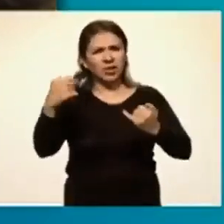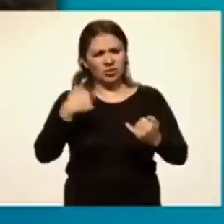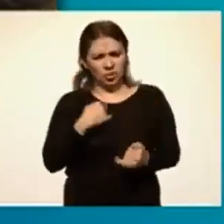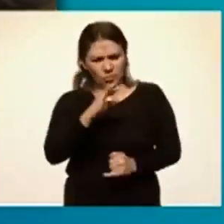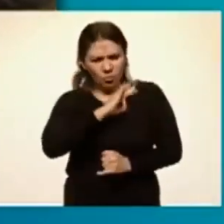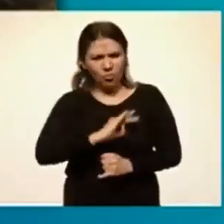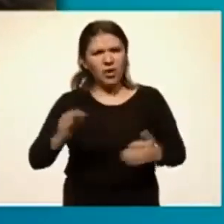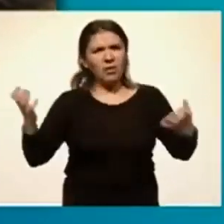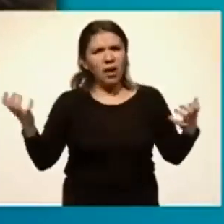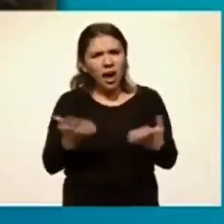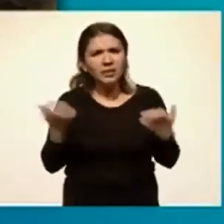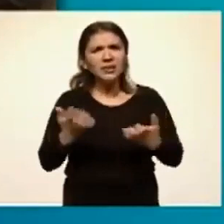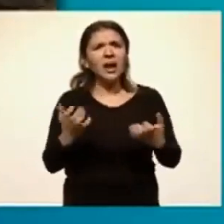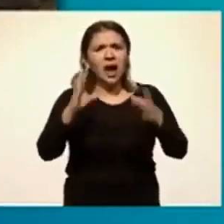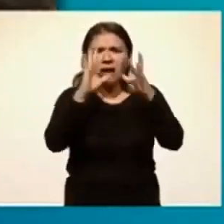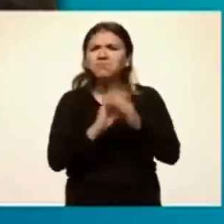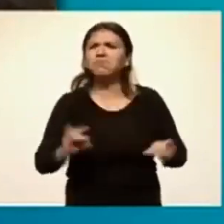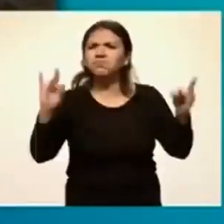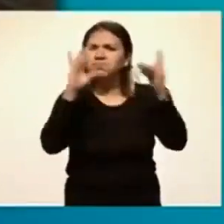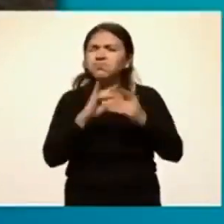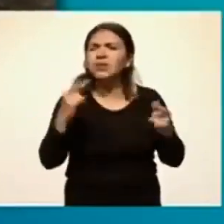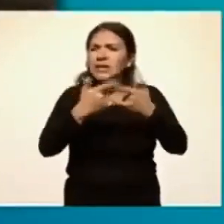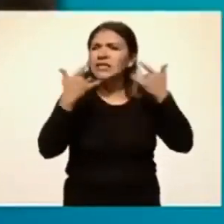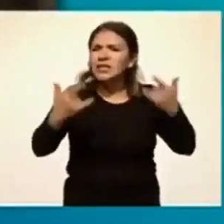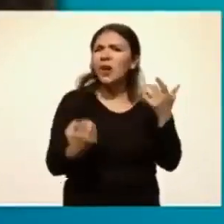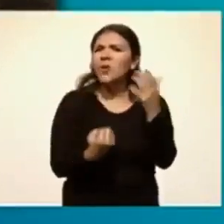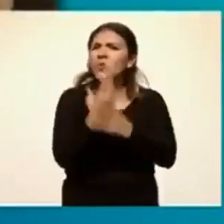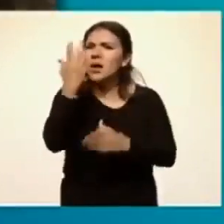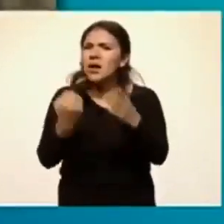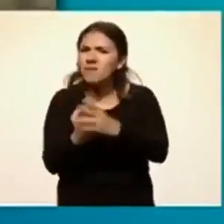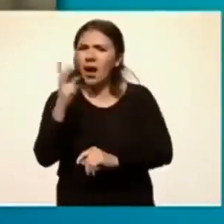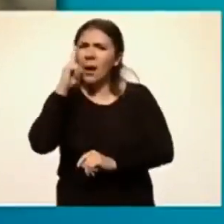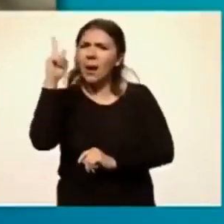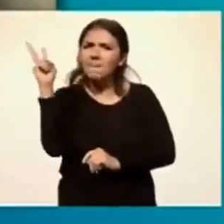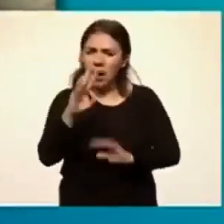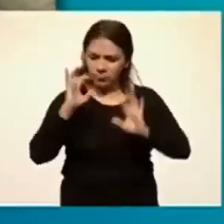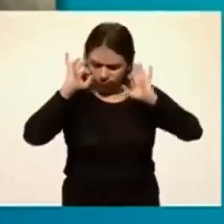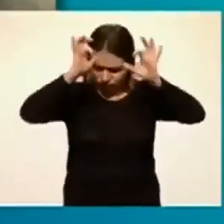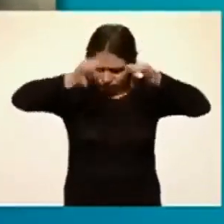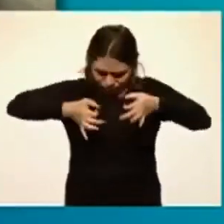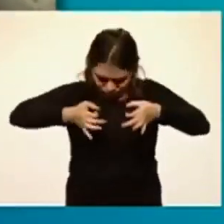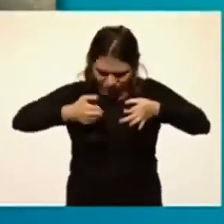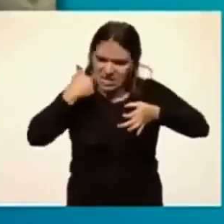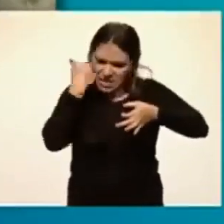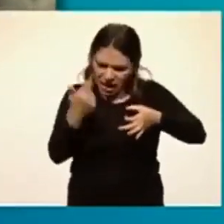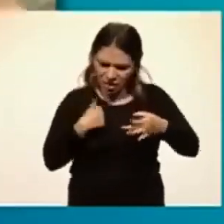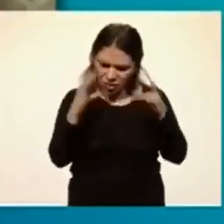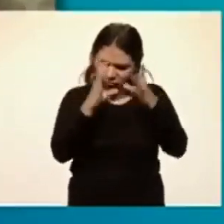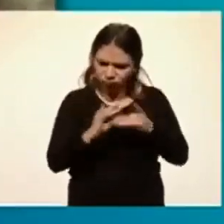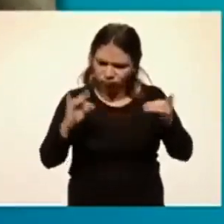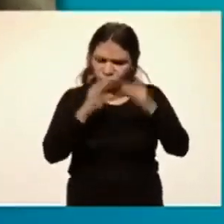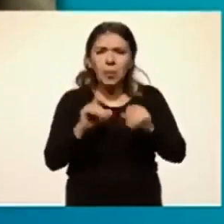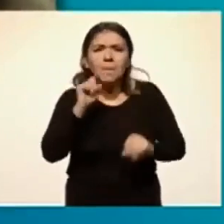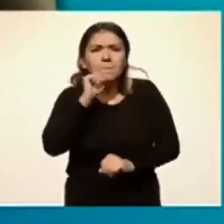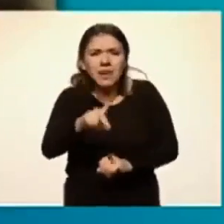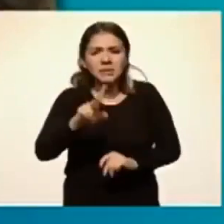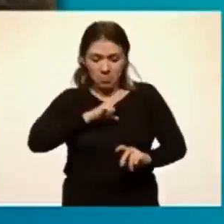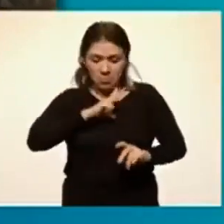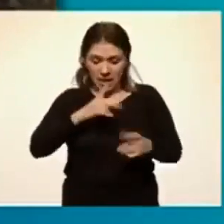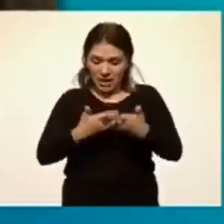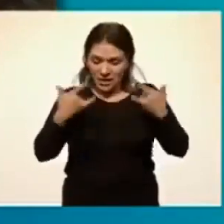la posibilidad de poder contar nuevas historias, de que volteemos a nosotros mismos y tratemos de contar nuevas historias sobre nosotros